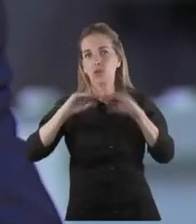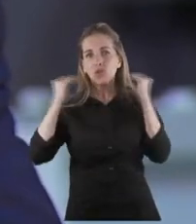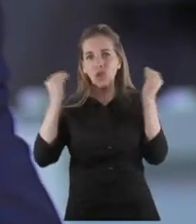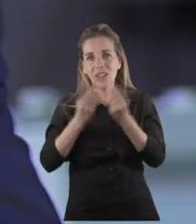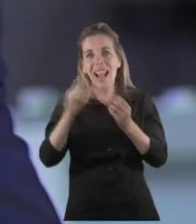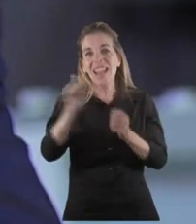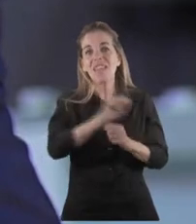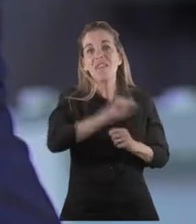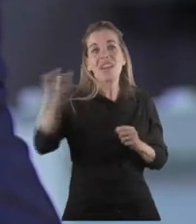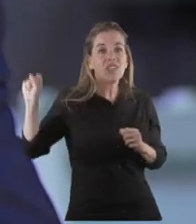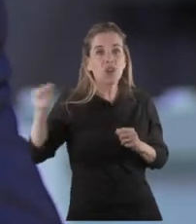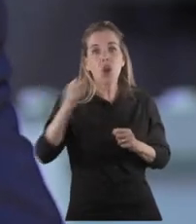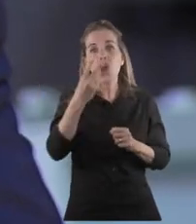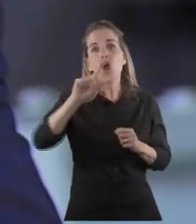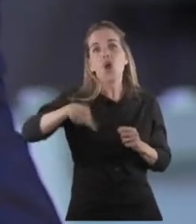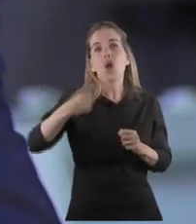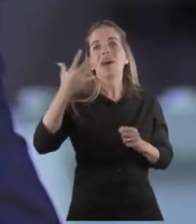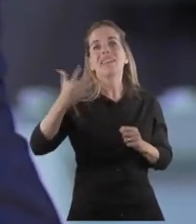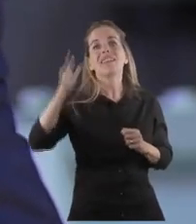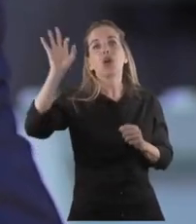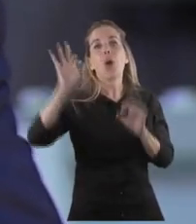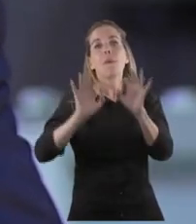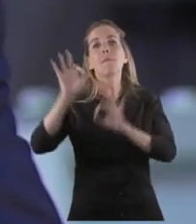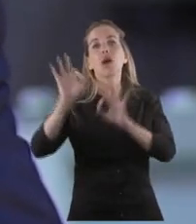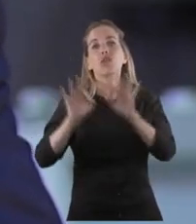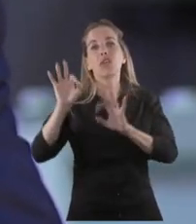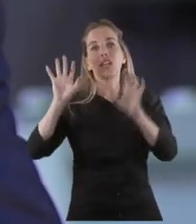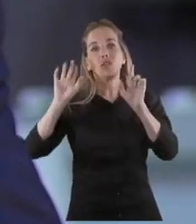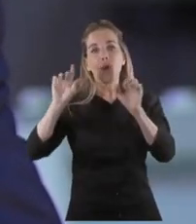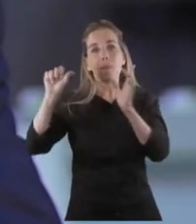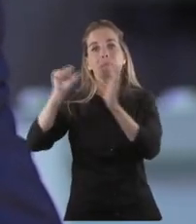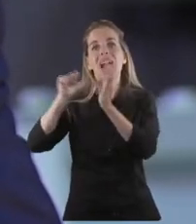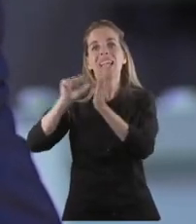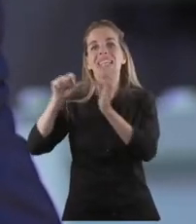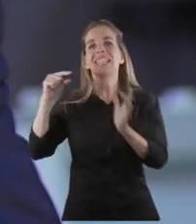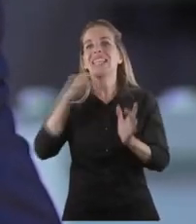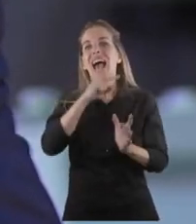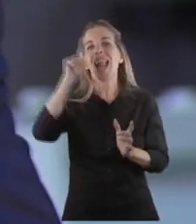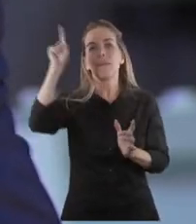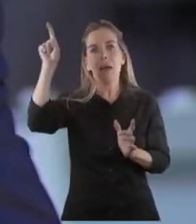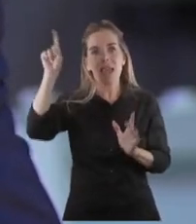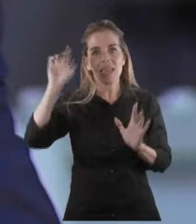del 2,5%. Alemania.